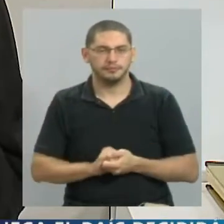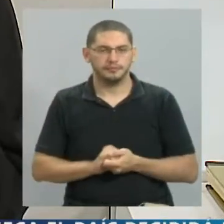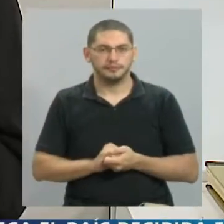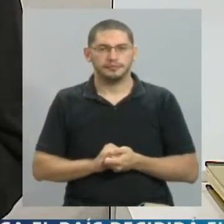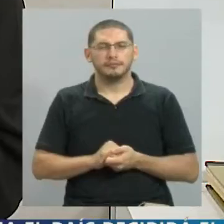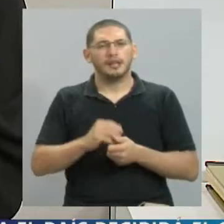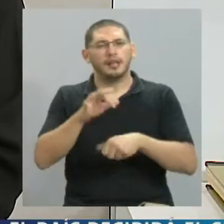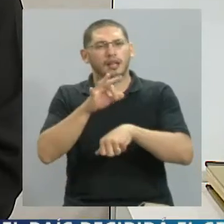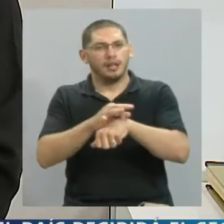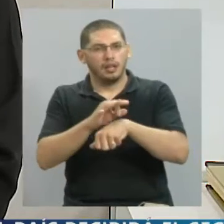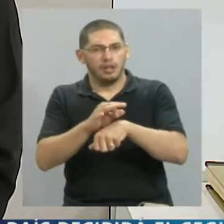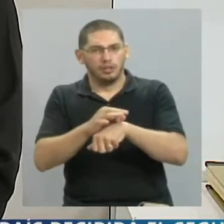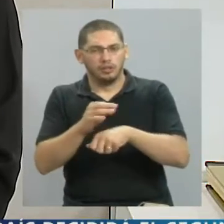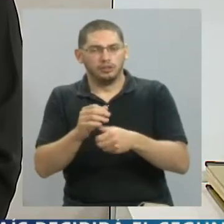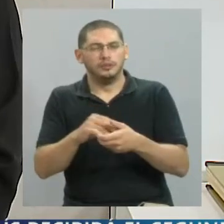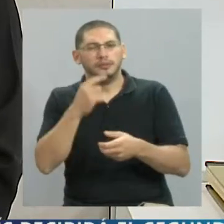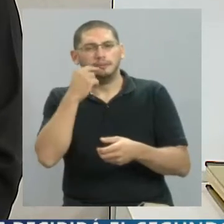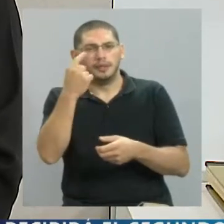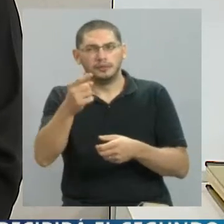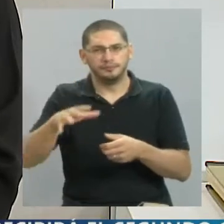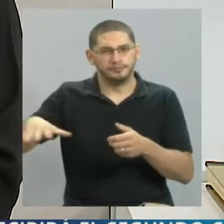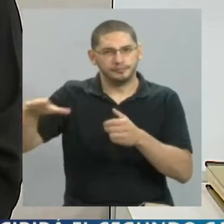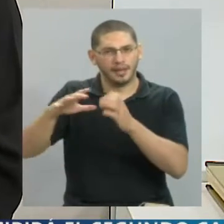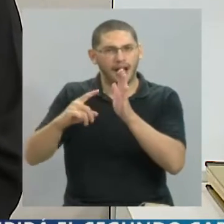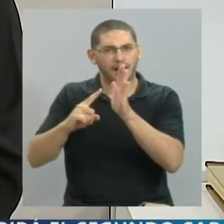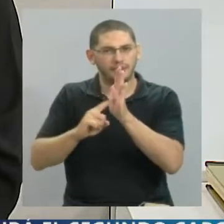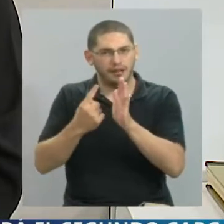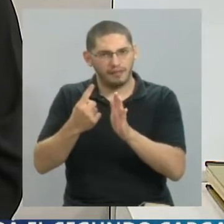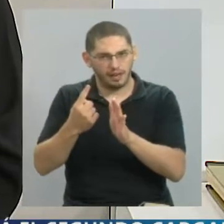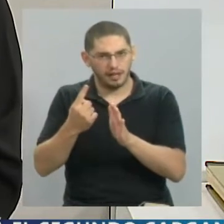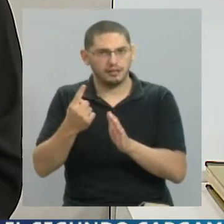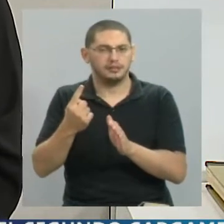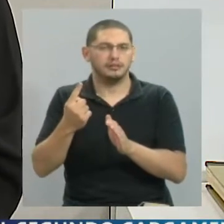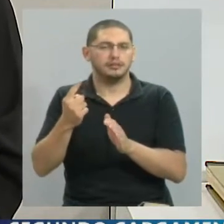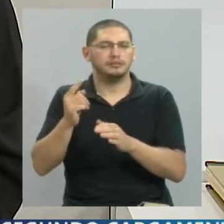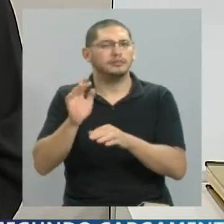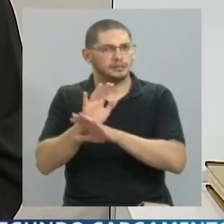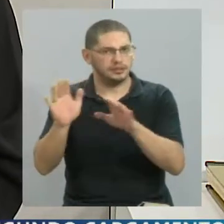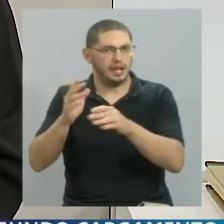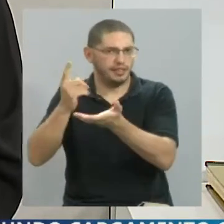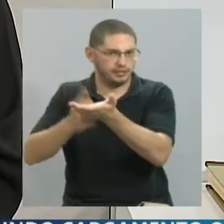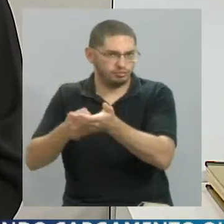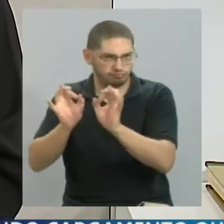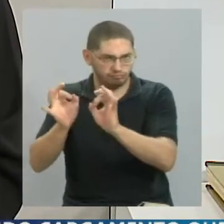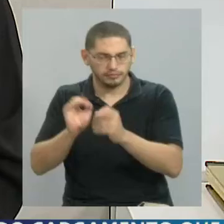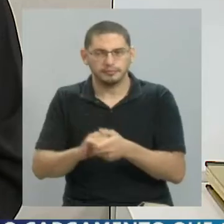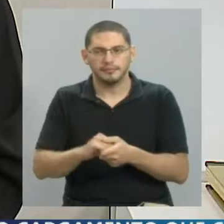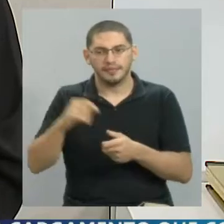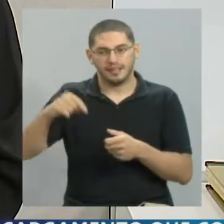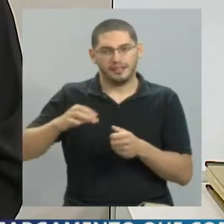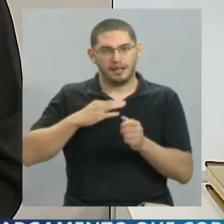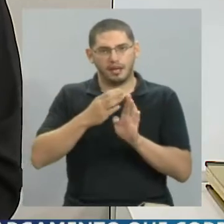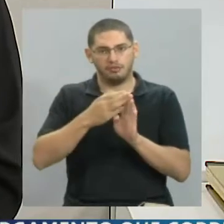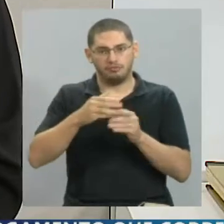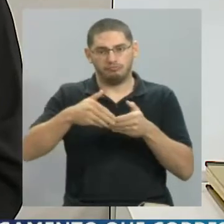pensando en lo que ya se ordenó en el área metropolitana y si bien teniendo en cuenta que se viene un año bastante complicado con una pandemia